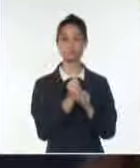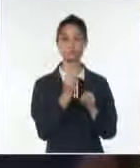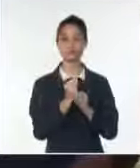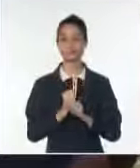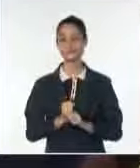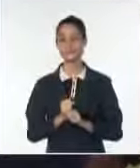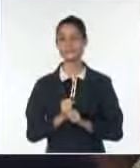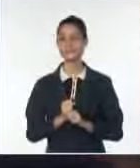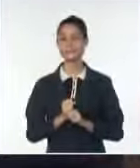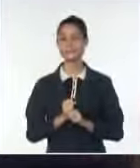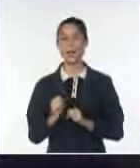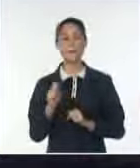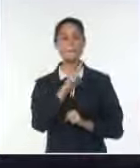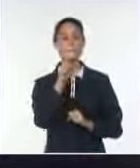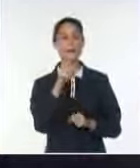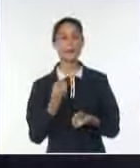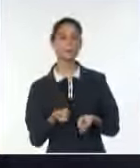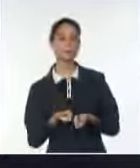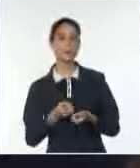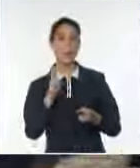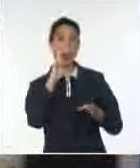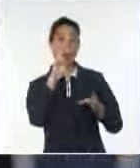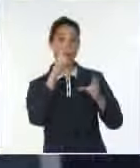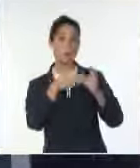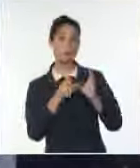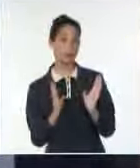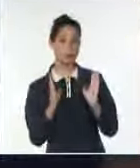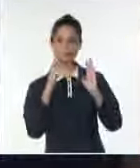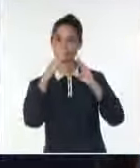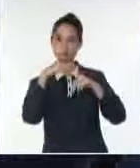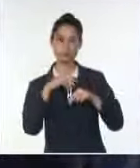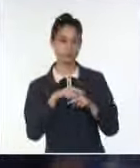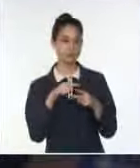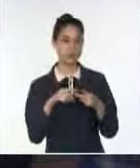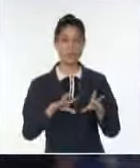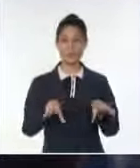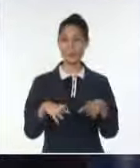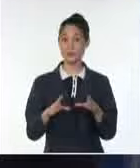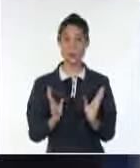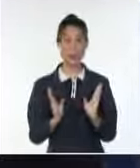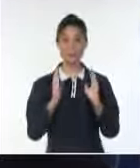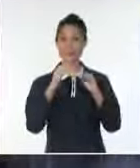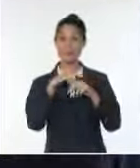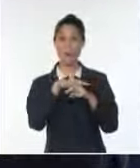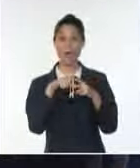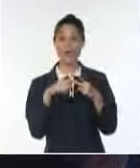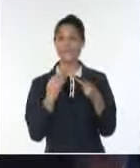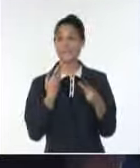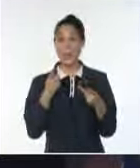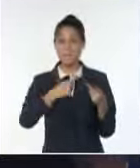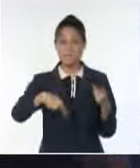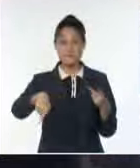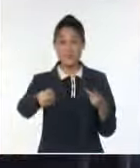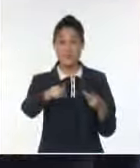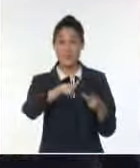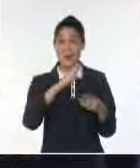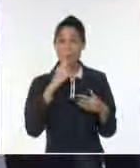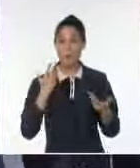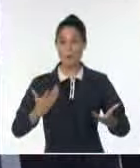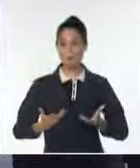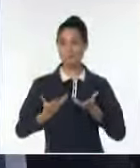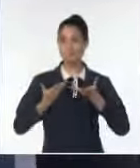sin combustible con todas las limitaciones que tenemos mira como están fá aquíes fíjate aquí ya no es solo lo que está que lo han hecho en